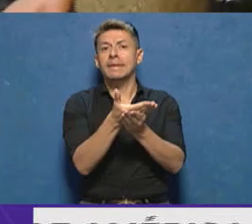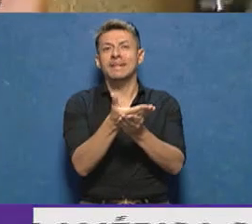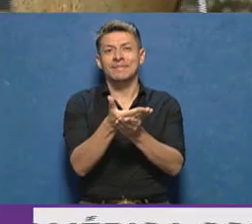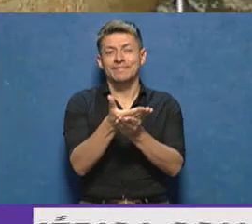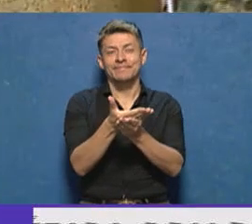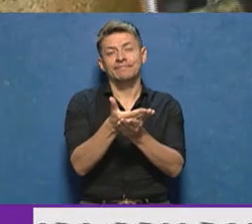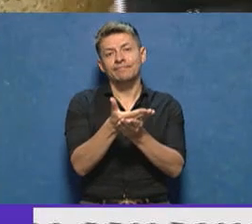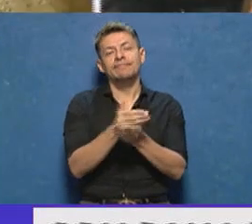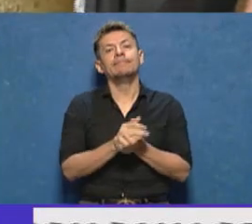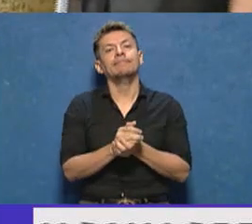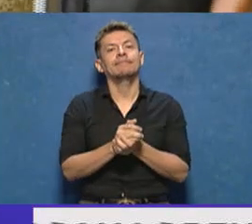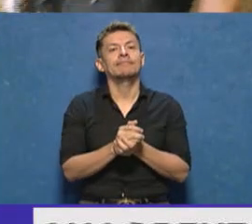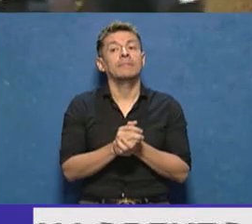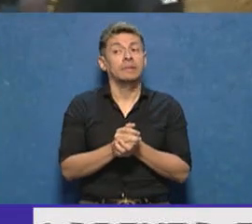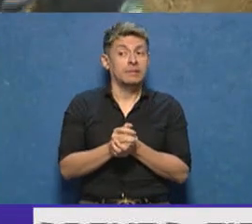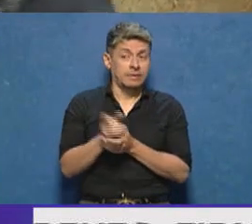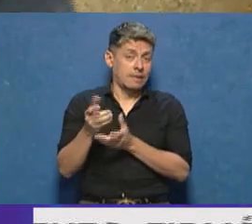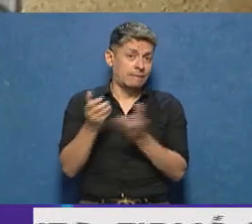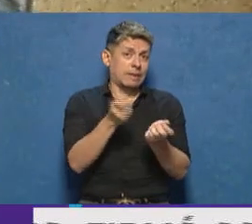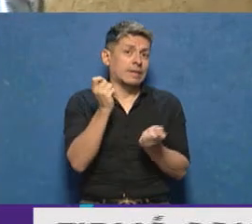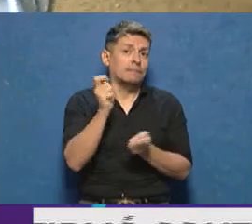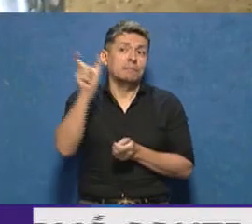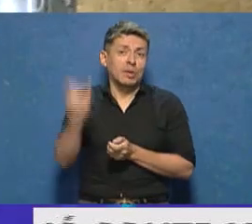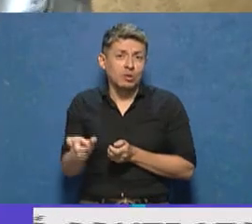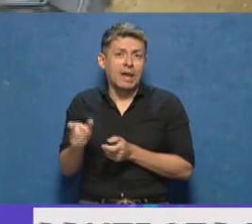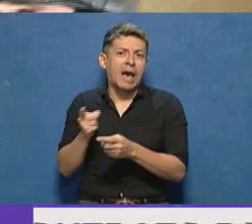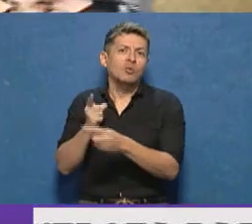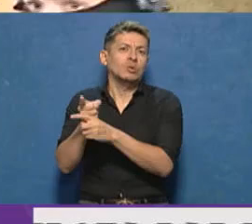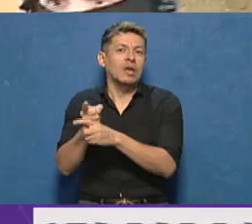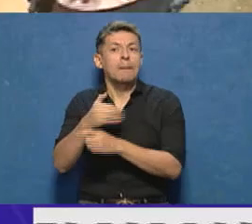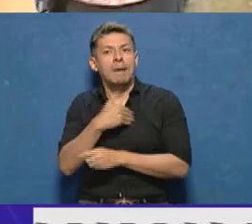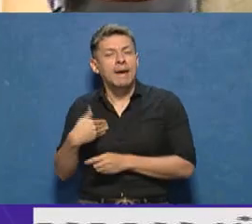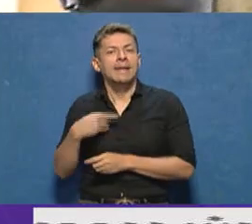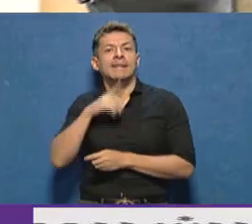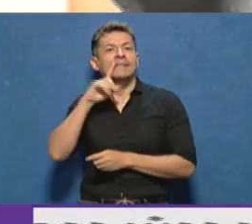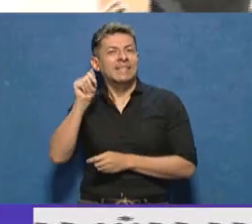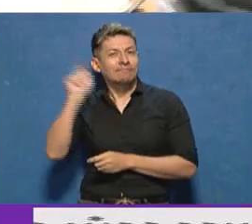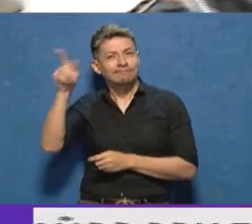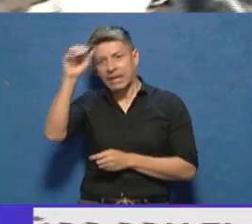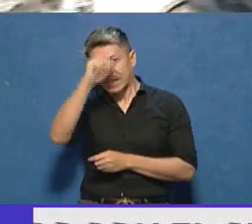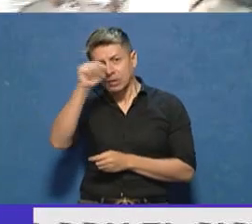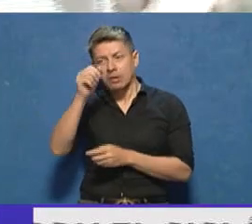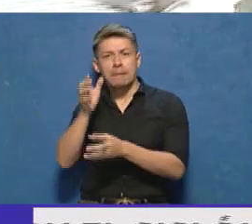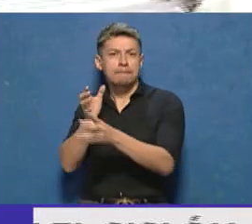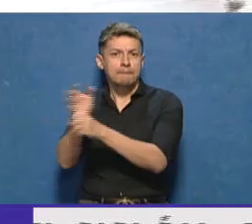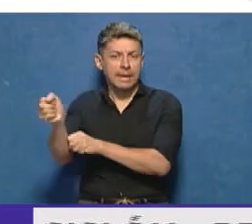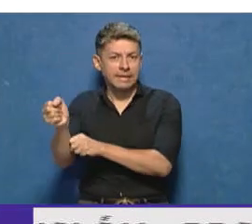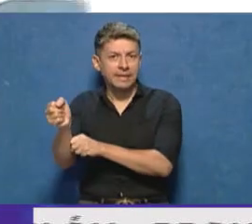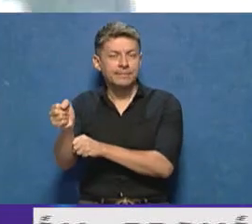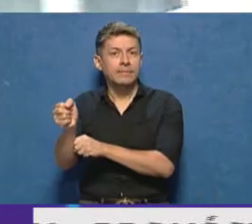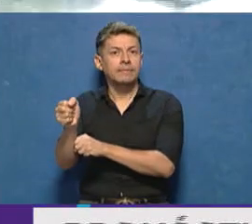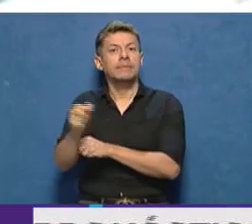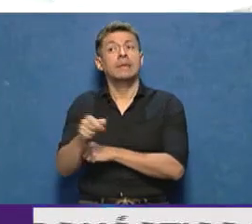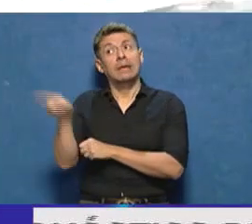está acusado de haber asesinado a su madre y a su tía de origen griego que estaban aquí en la provincia